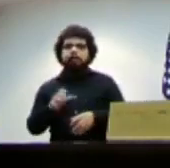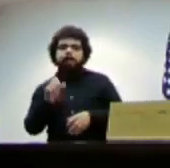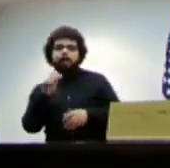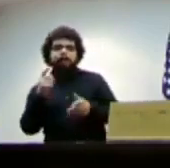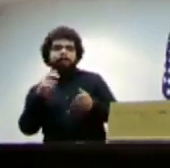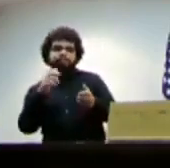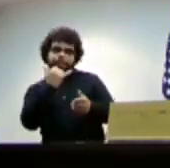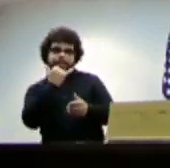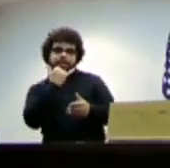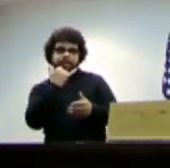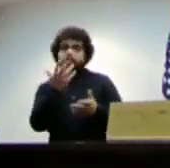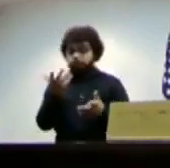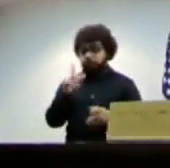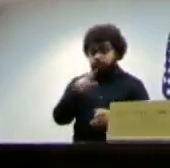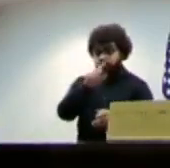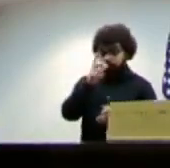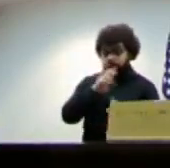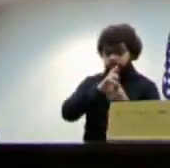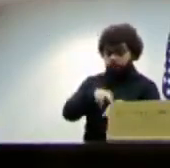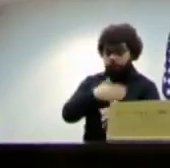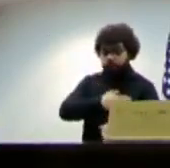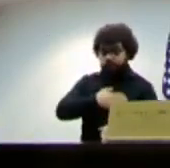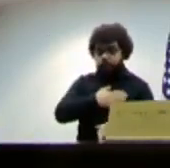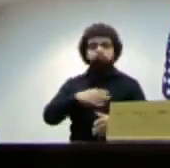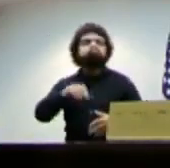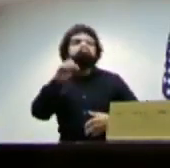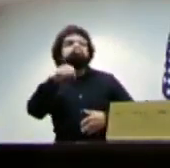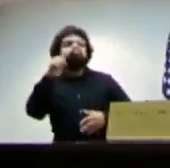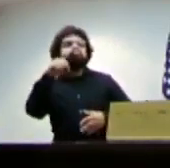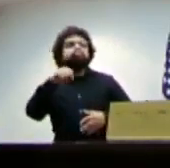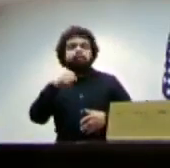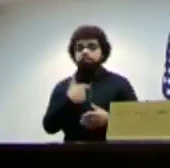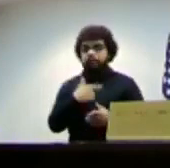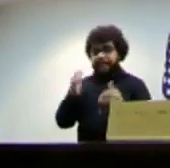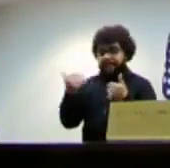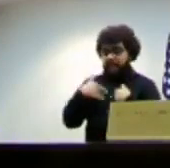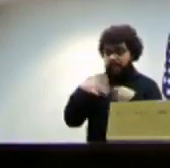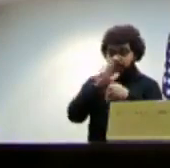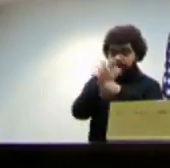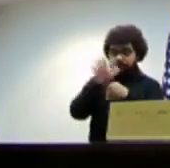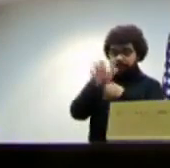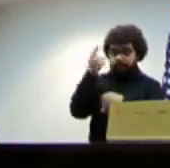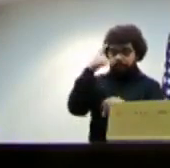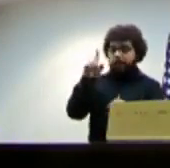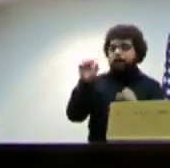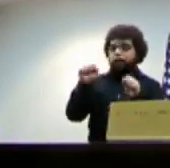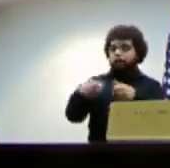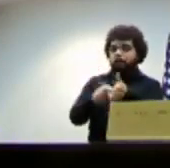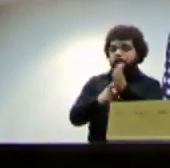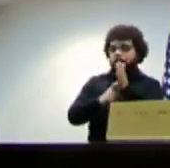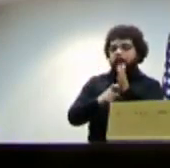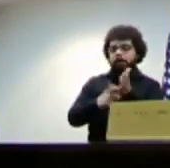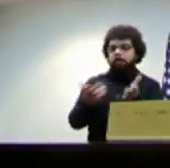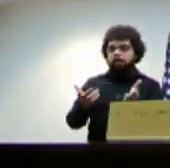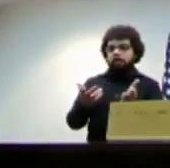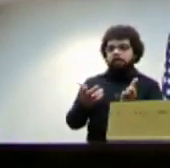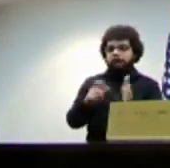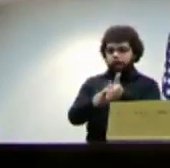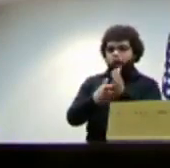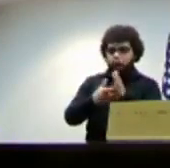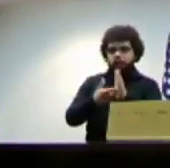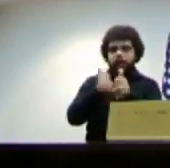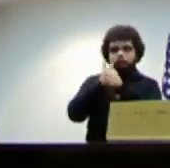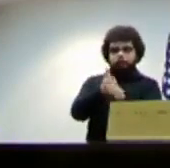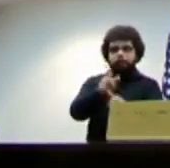la contestación es sí. Sí, la capacidad suficiente para cubrir toda la demanda. El resto de las unidades, claro. No solo Ecoeléctrica y AES.